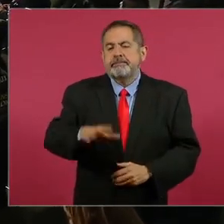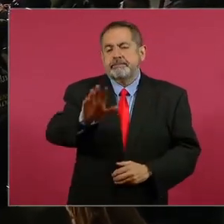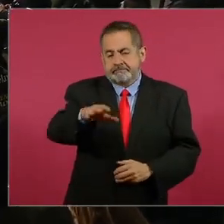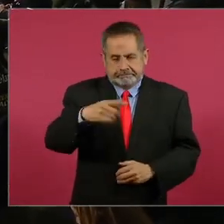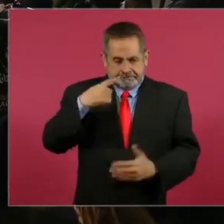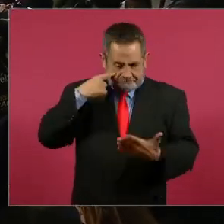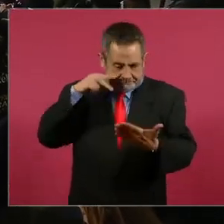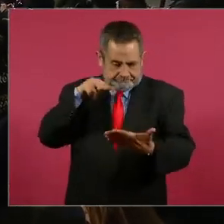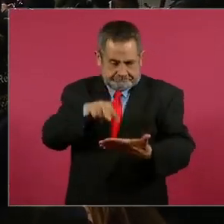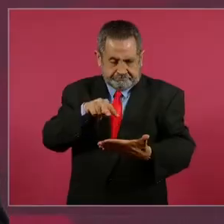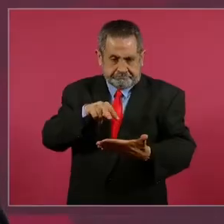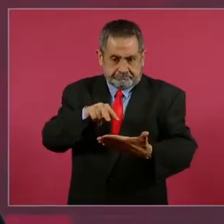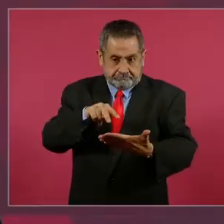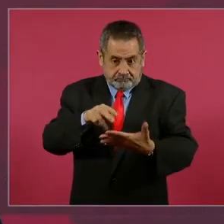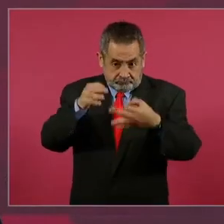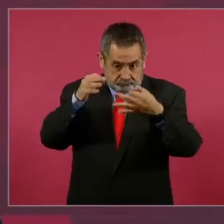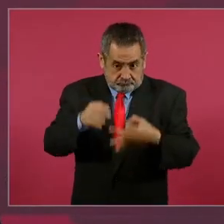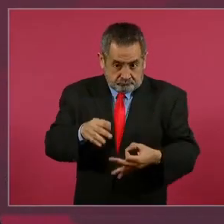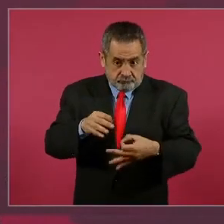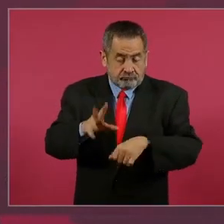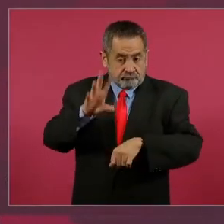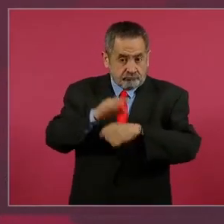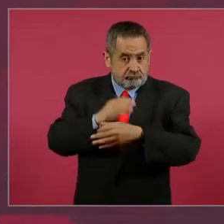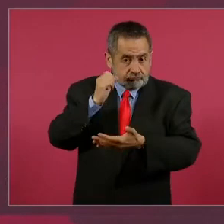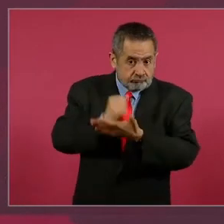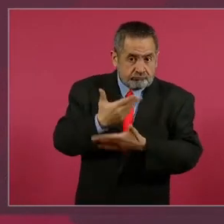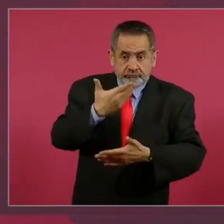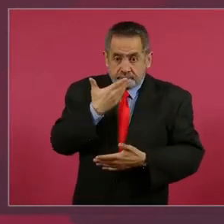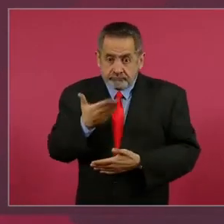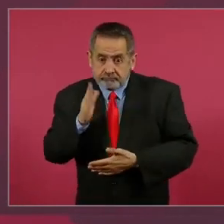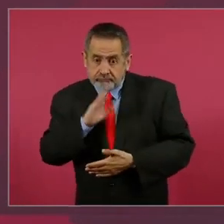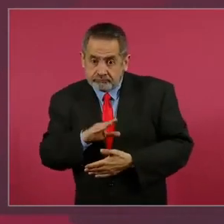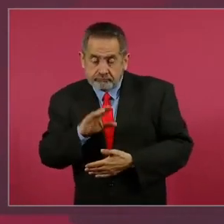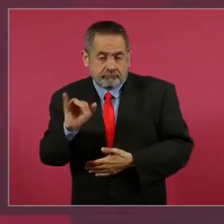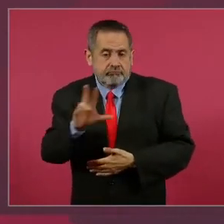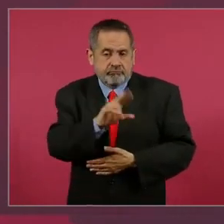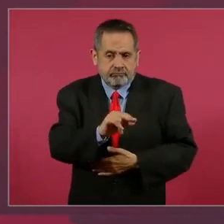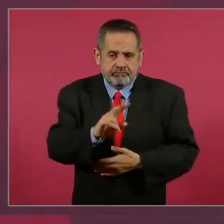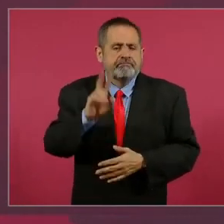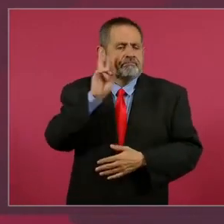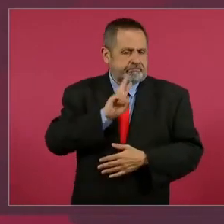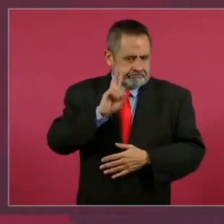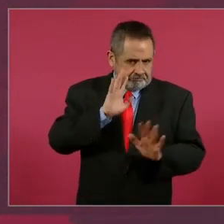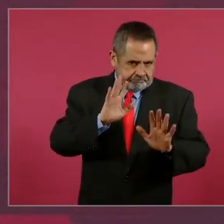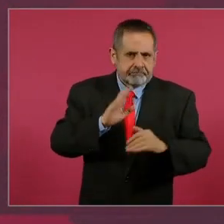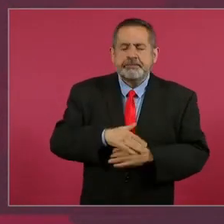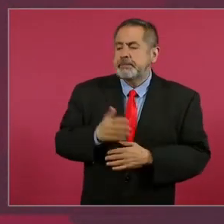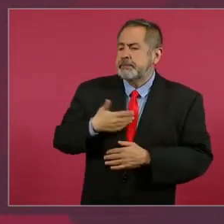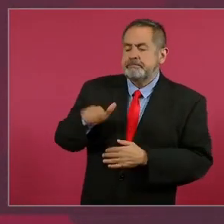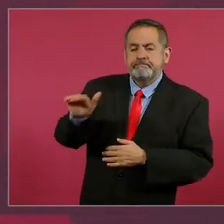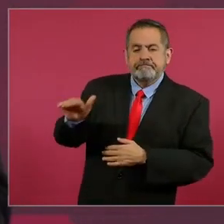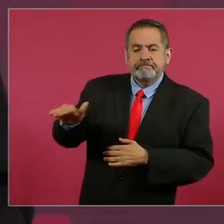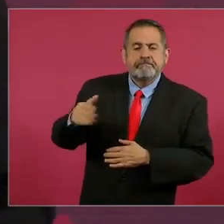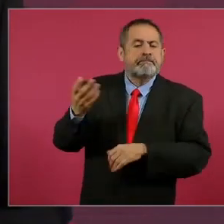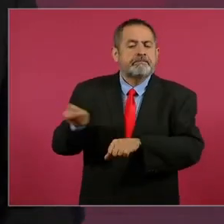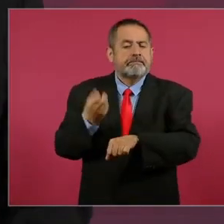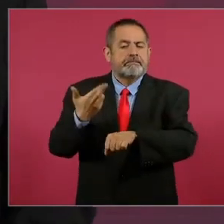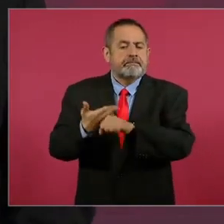el permiso o no y actuar. Vamos a pedirle al